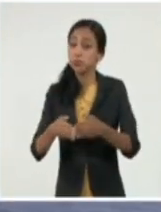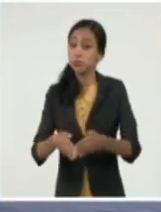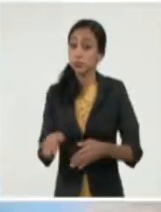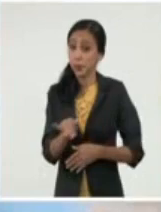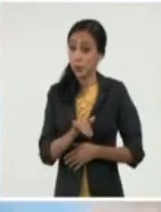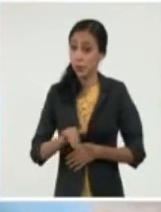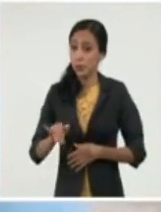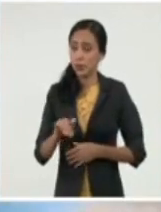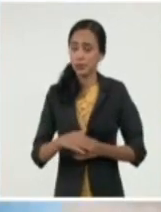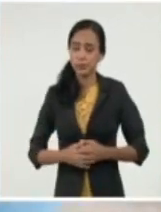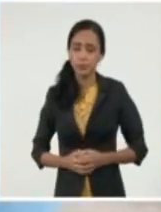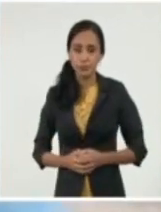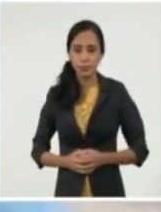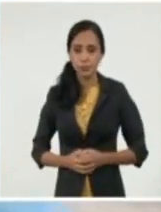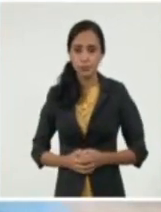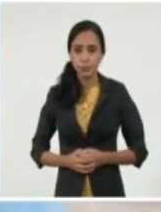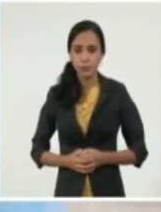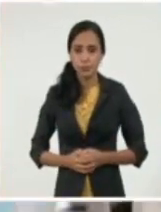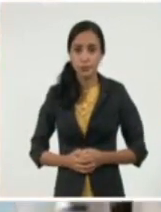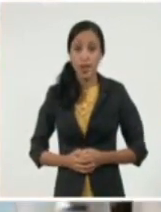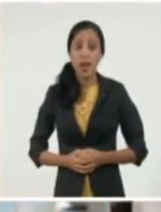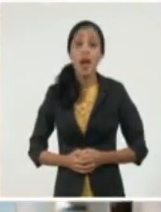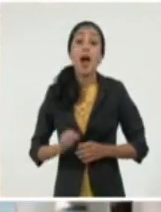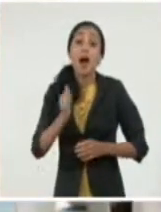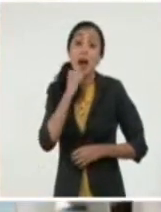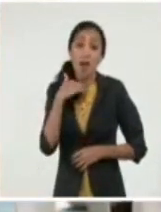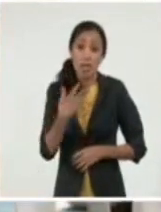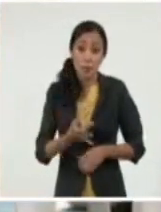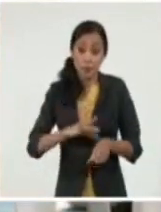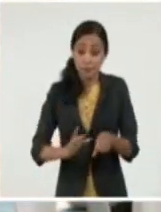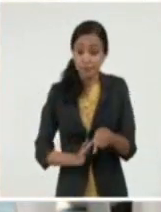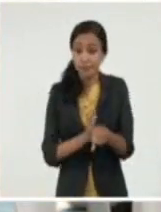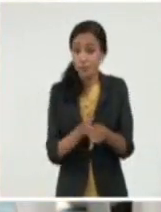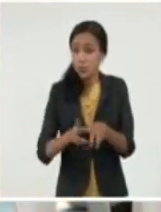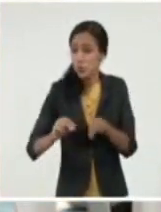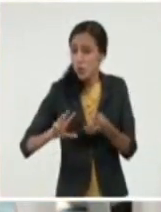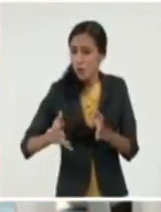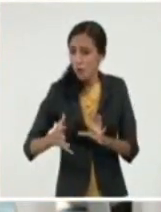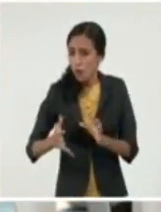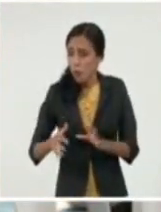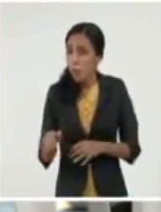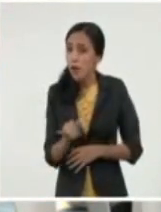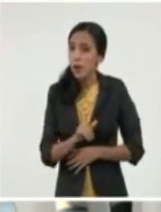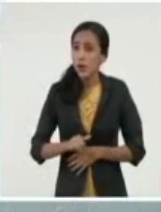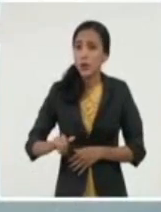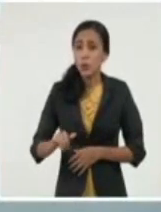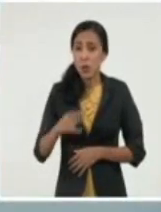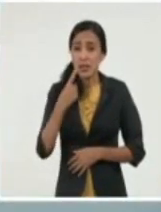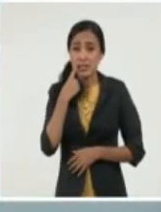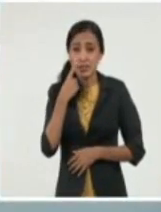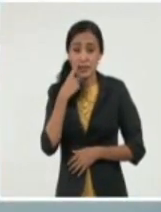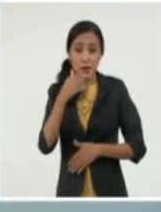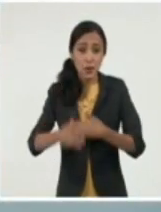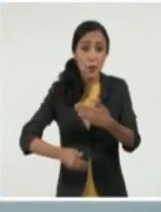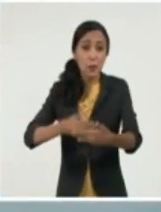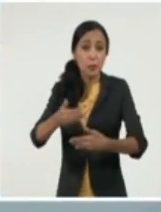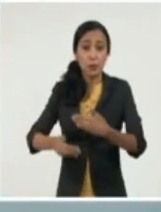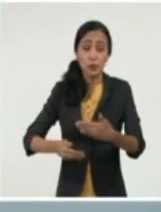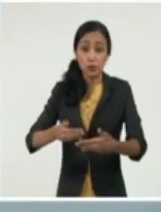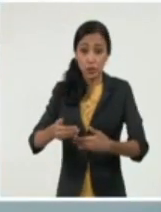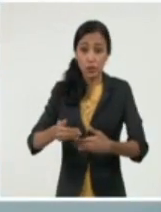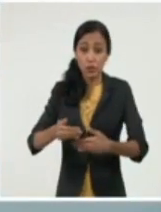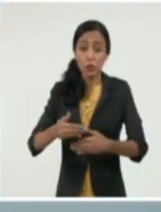como telón de fondo, la aparición de nuevas variantes de COVID-19 y su desigual avance en el proceso de